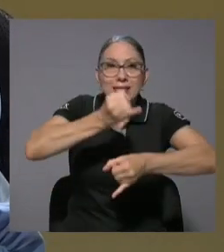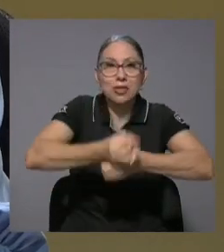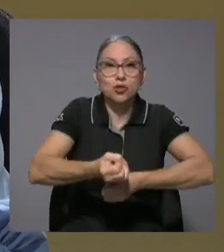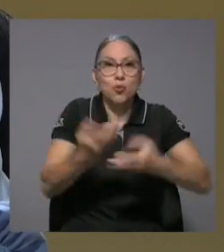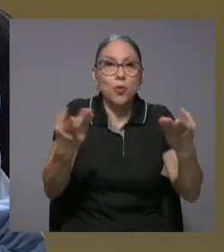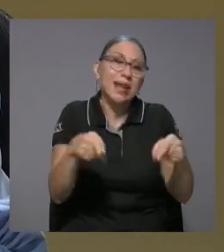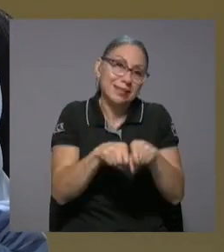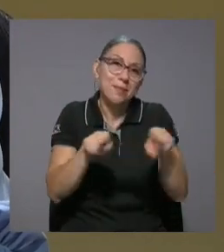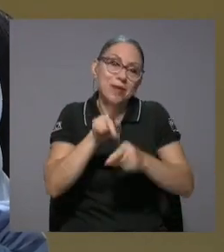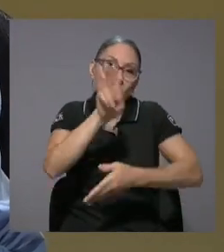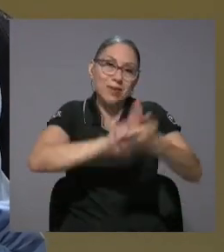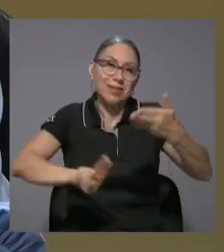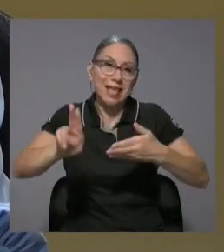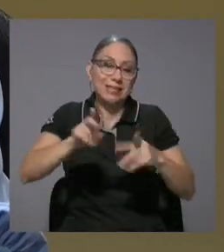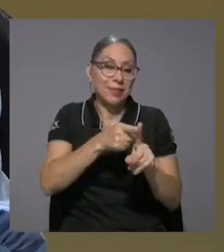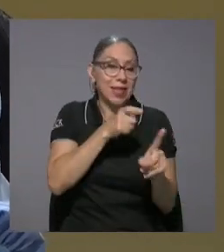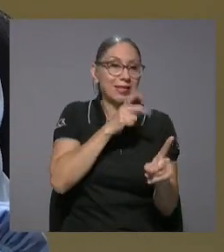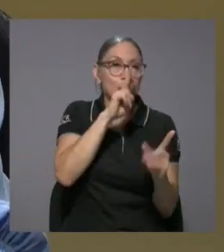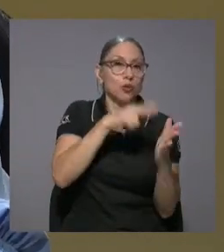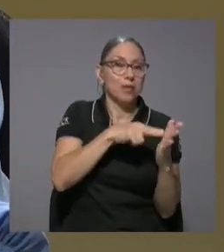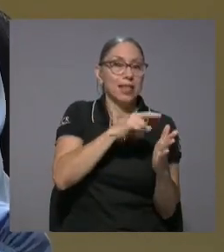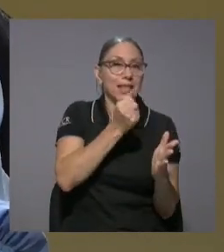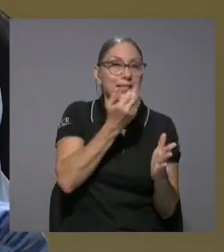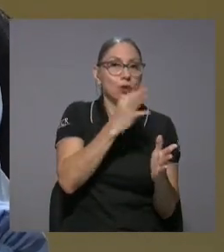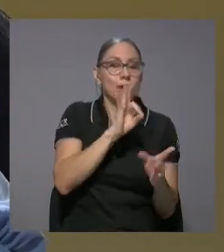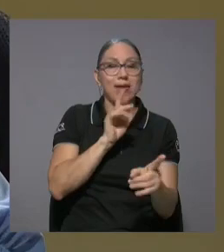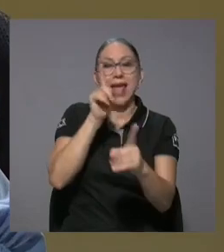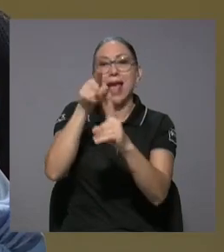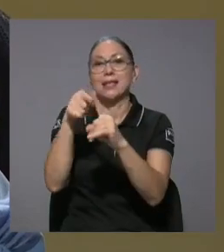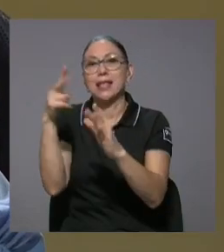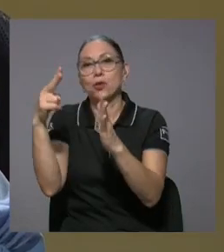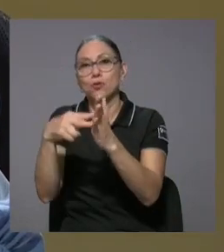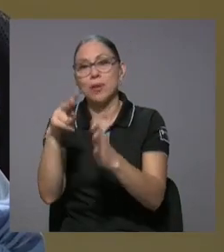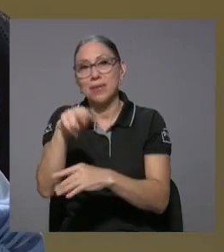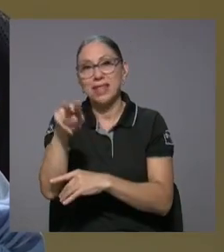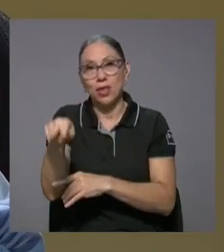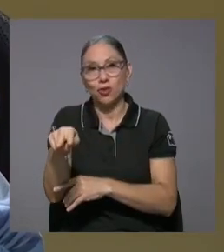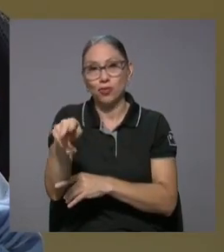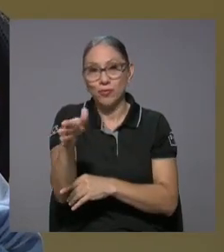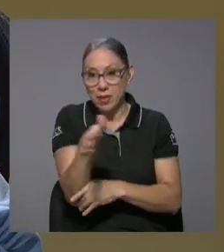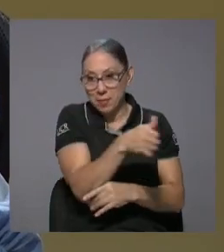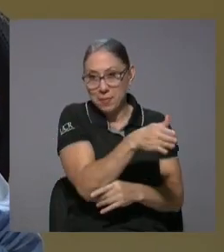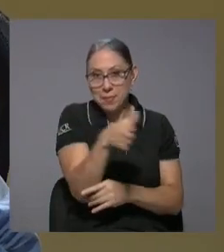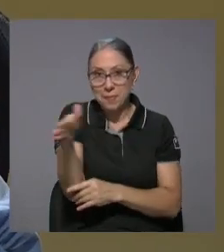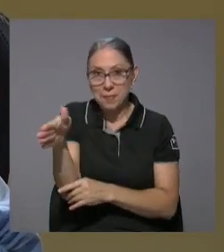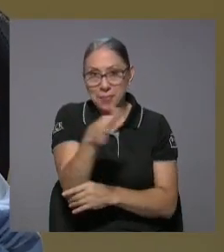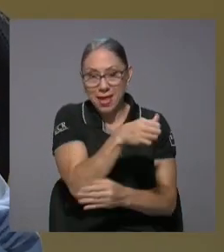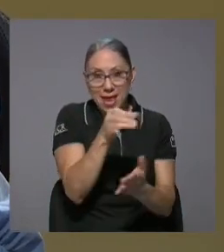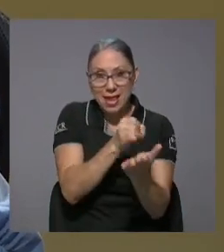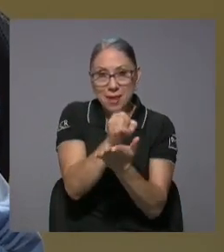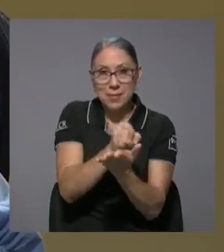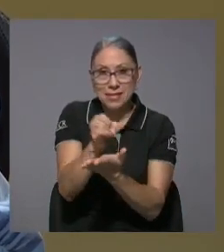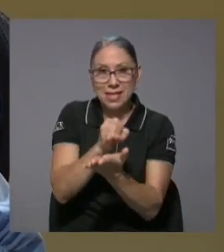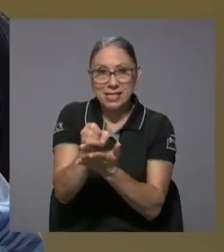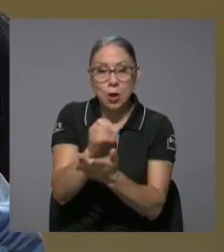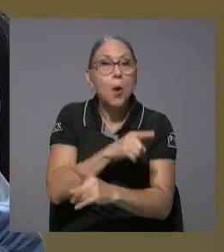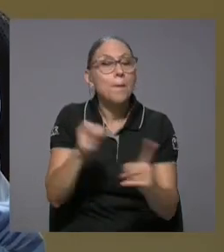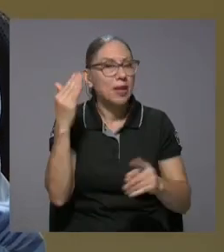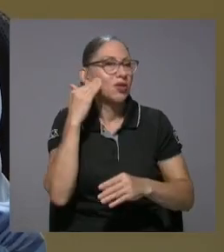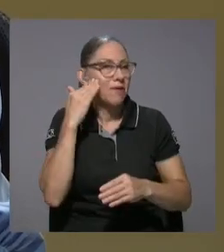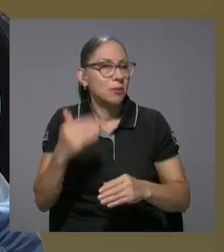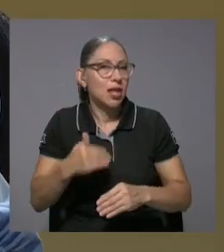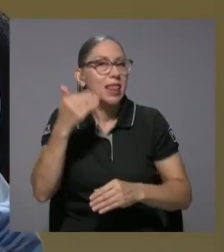año 2019 y el 22, que es el momento que cuando estábamos haciendo la investigación, hasta ahí cerraban los datos, pero sabemos que en el 23 volvió a